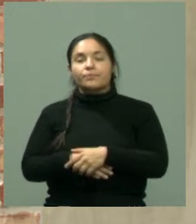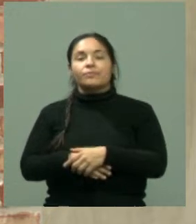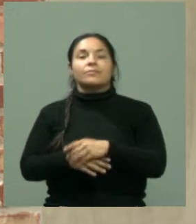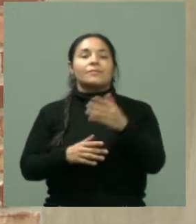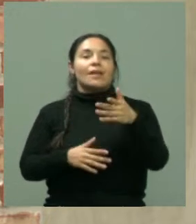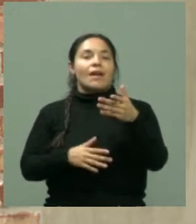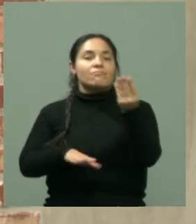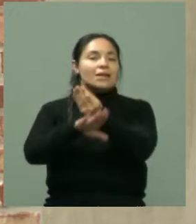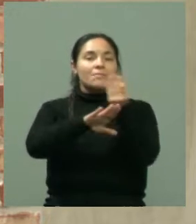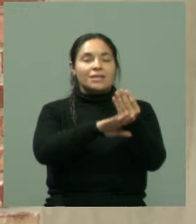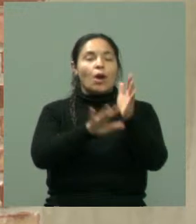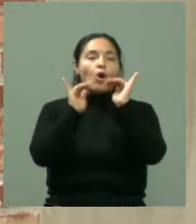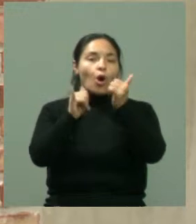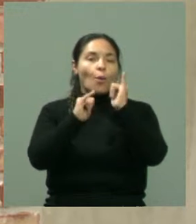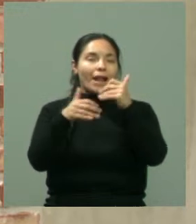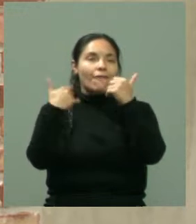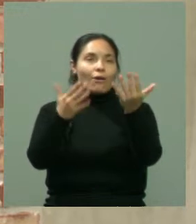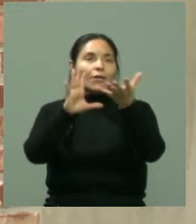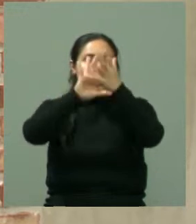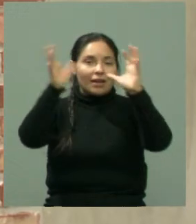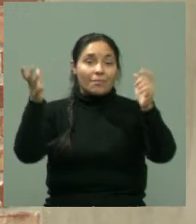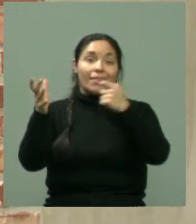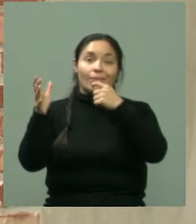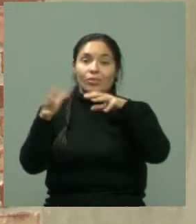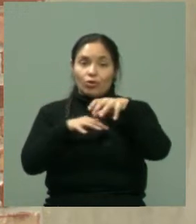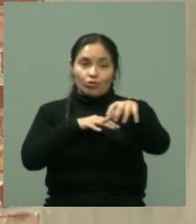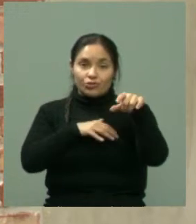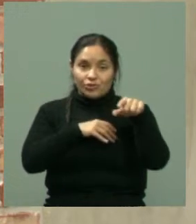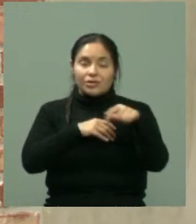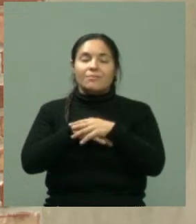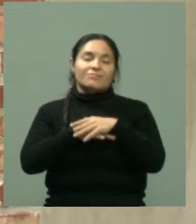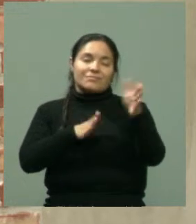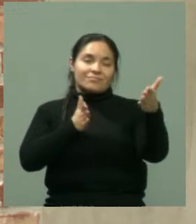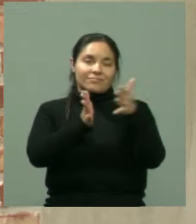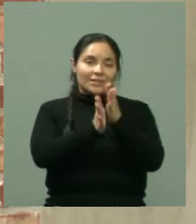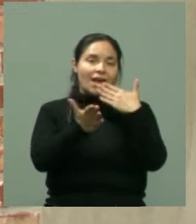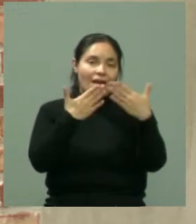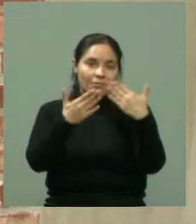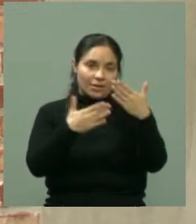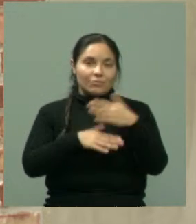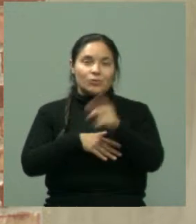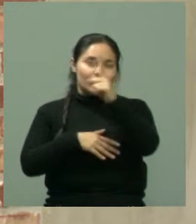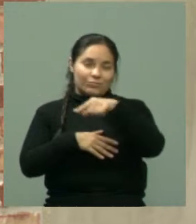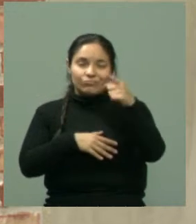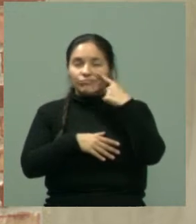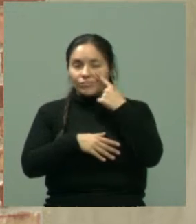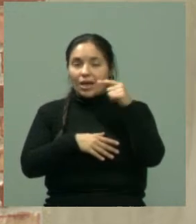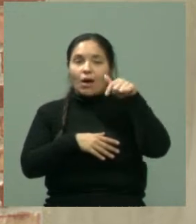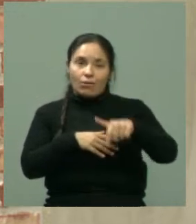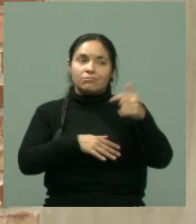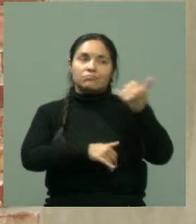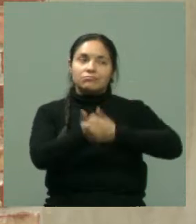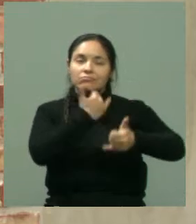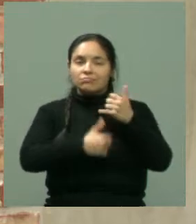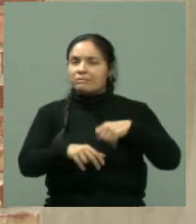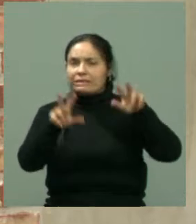de Jóvenes por el Clima Mendoza. Bueno, seguramente han escuchado hablar de Jóvenes por el Clima y lo vamos a hacer ahora, que nos cuenten un poquito de qué se